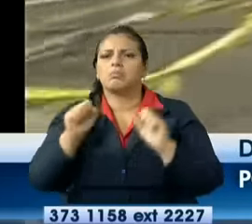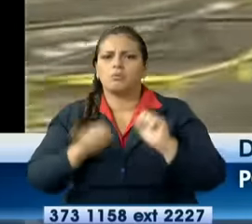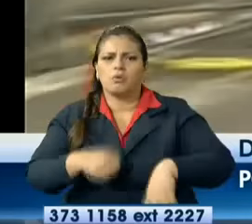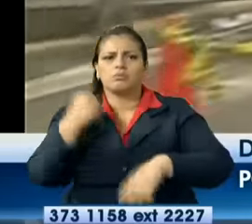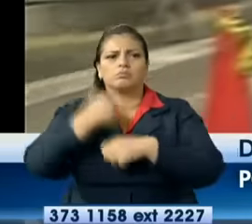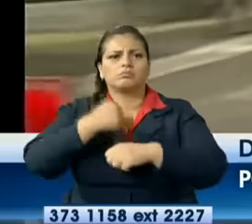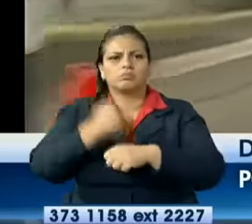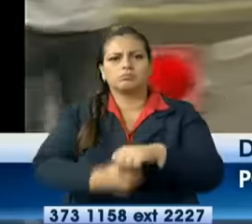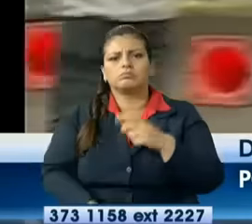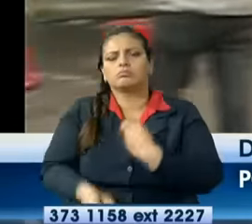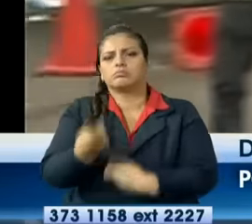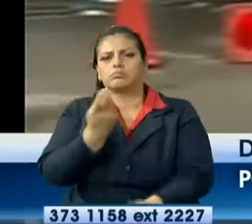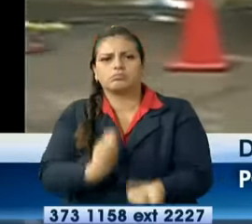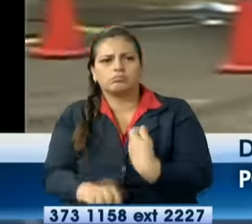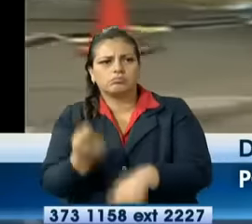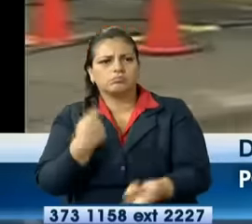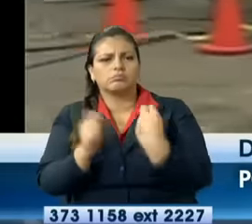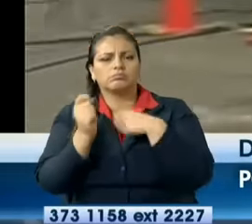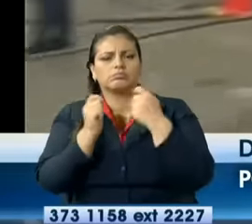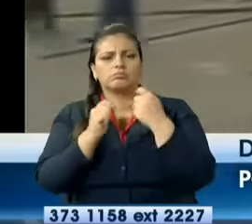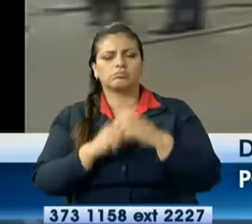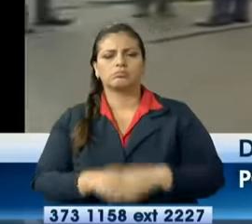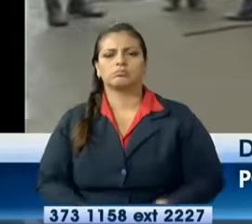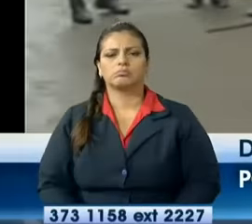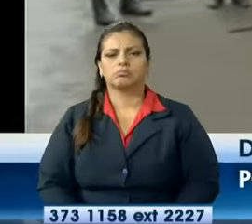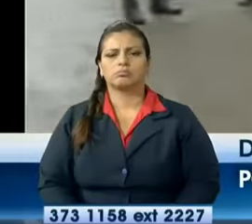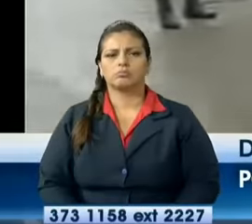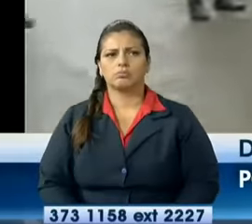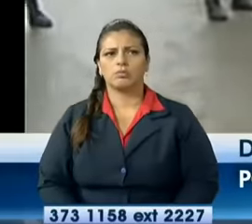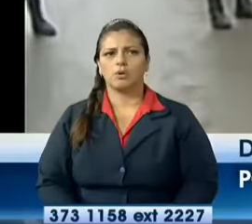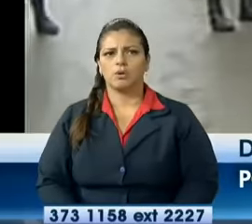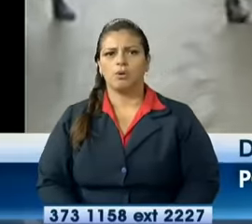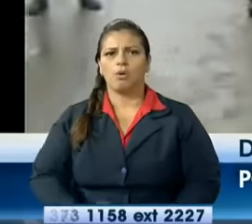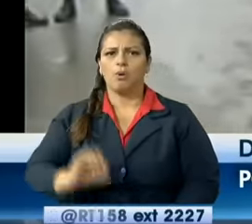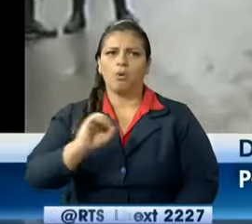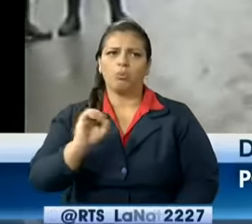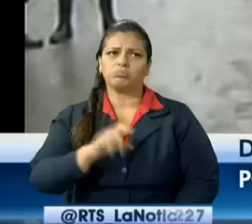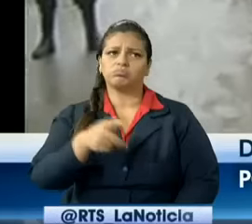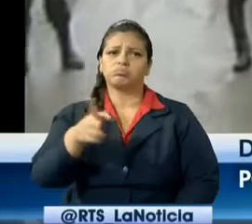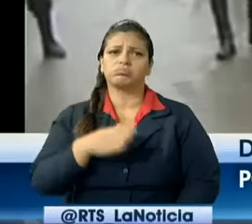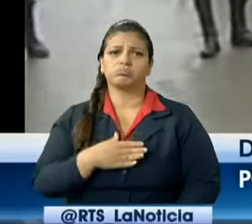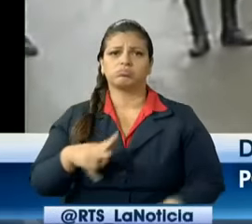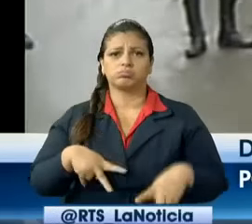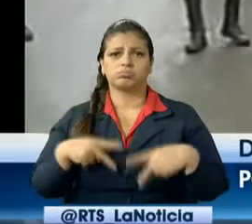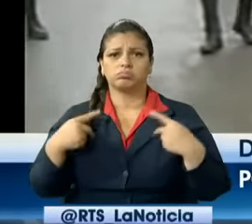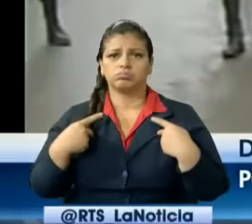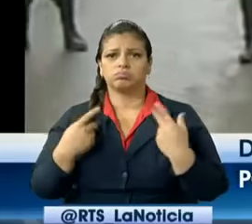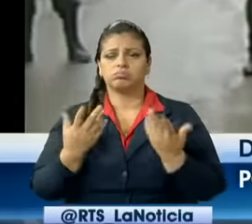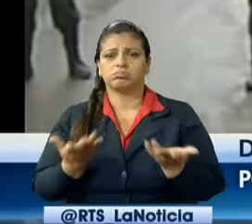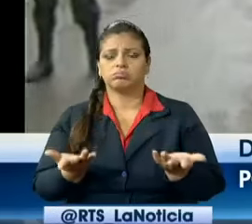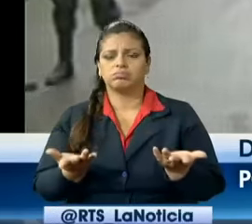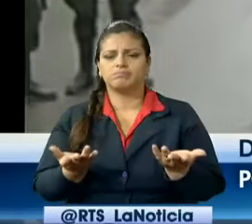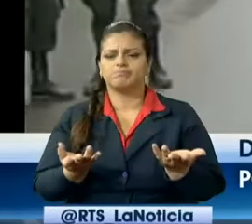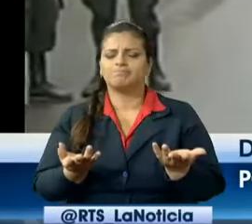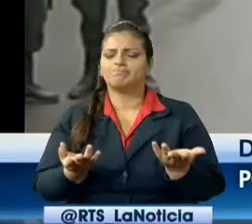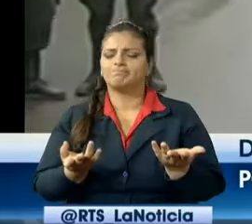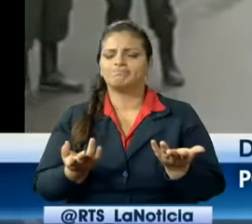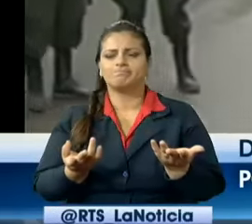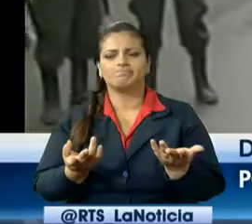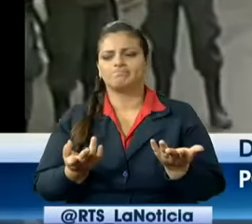negocios. También quienes habitaban, quienes tenían sus departamentos en esta zona, también nos han expresado que su deseo es